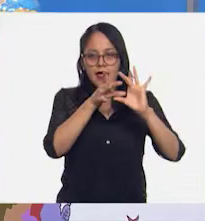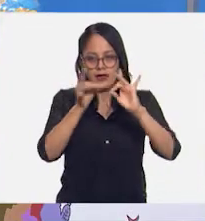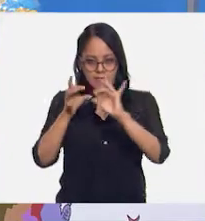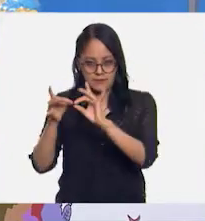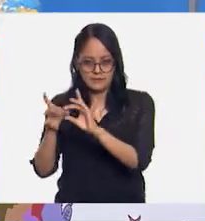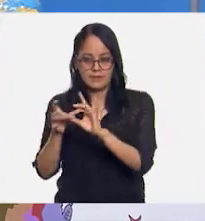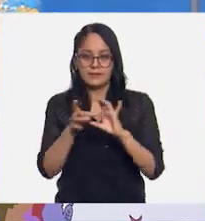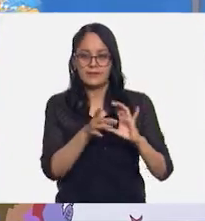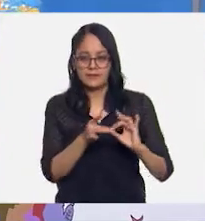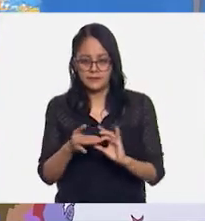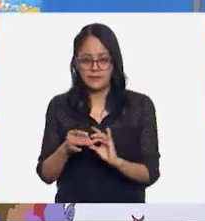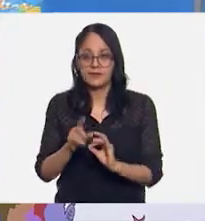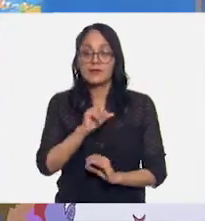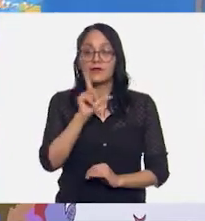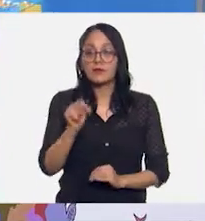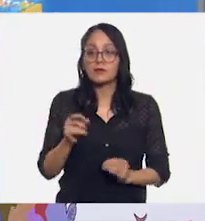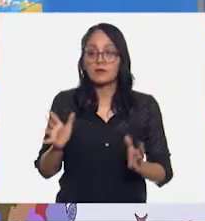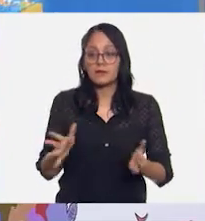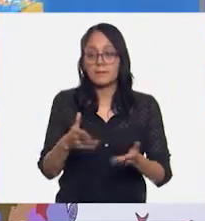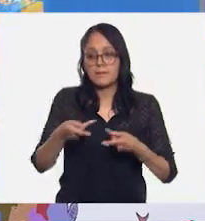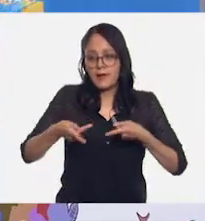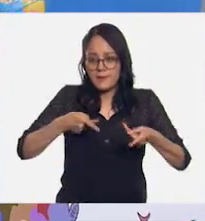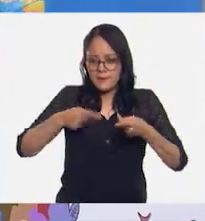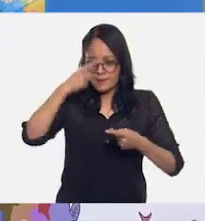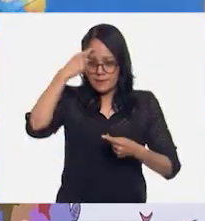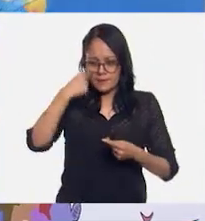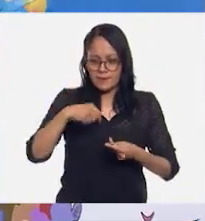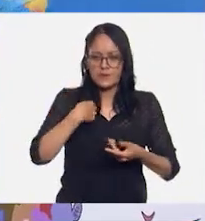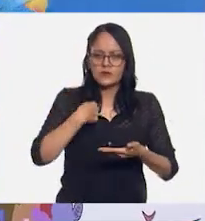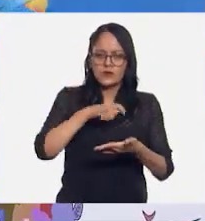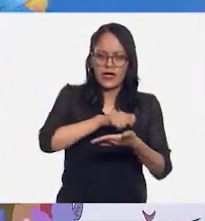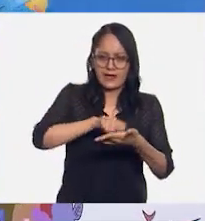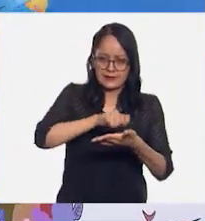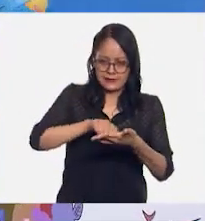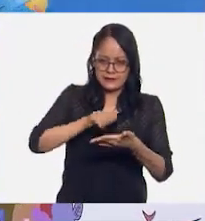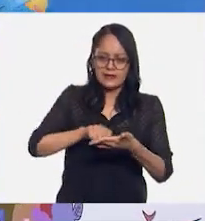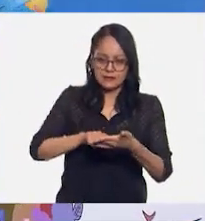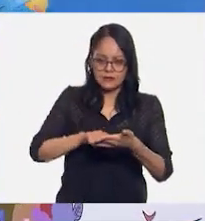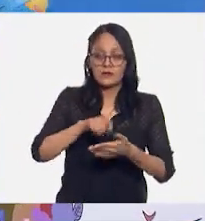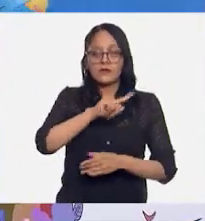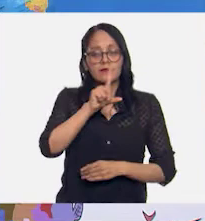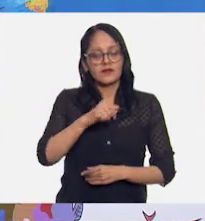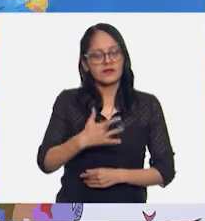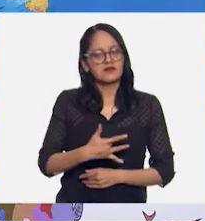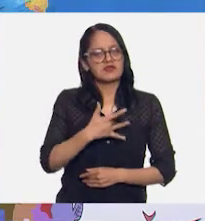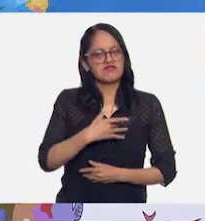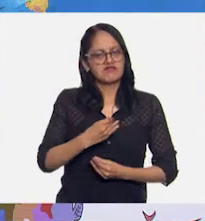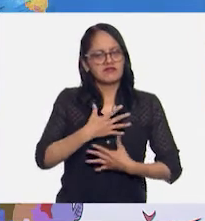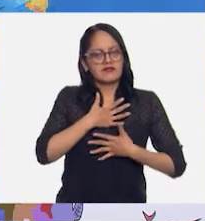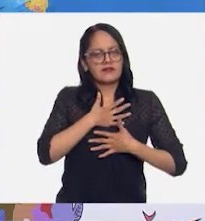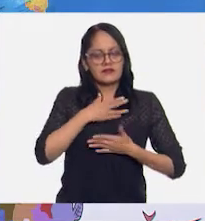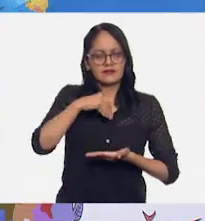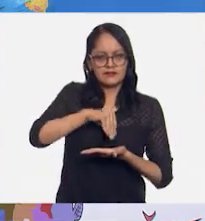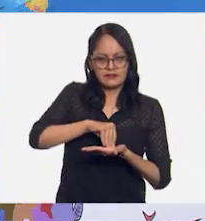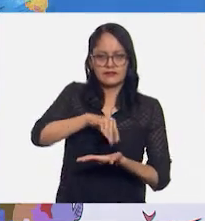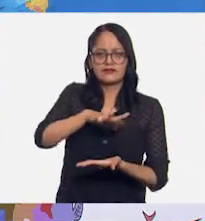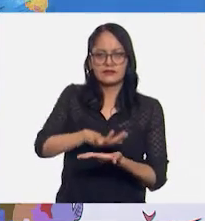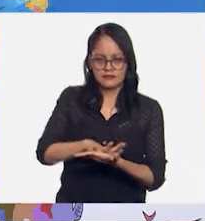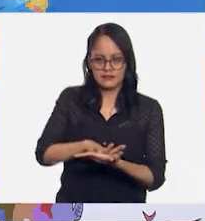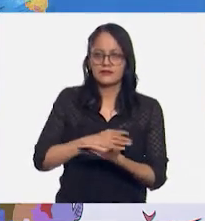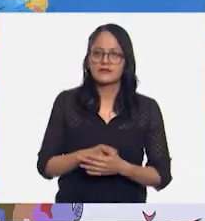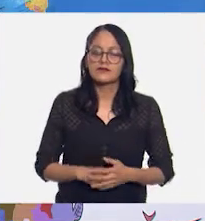la escritura de poemas, para lo cual determinaremos el tema y los sentimientos que deseamos plasmar.